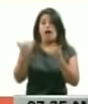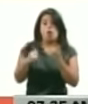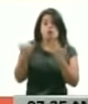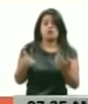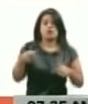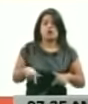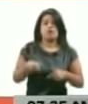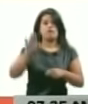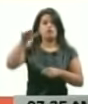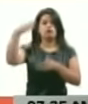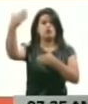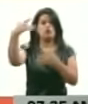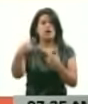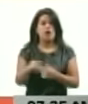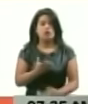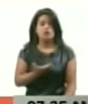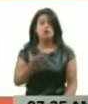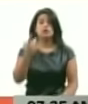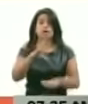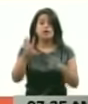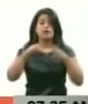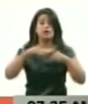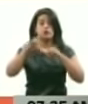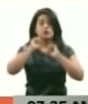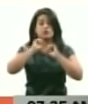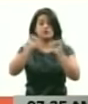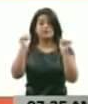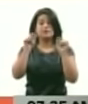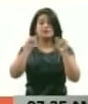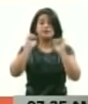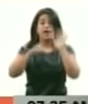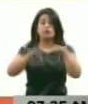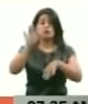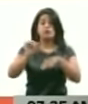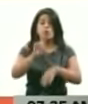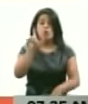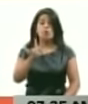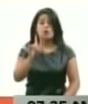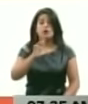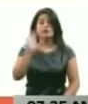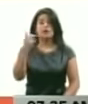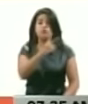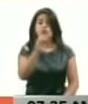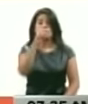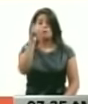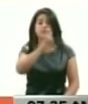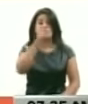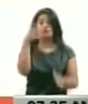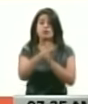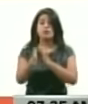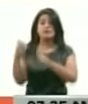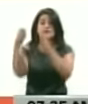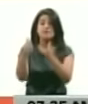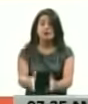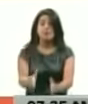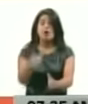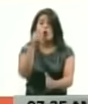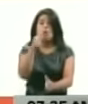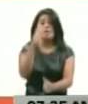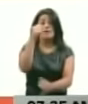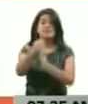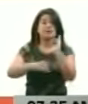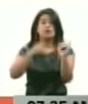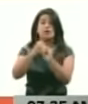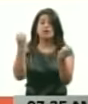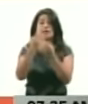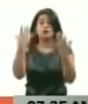vamos. Teniendo en cuenta esto, hay una efemería importante esta semana, que es el 14 de julio, siembra 200 años, bicentenario de la siembra del venezolano más internacional de toda